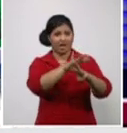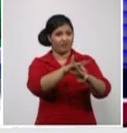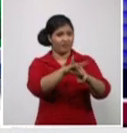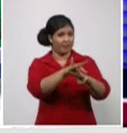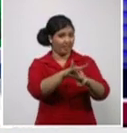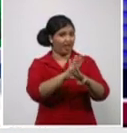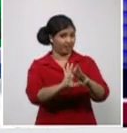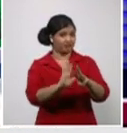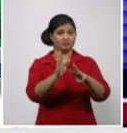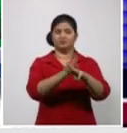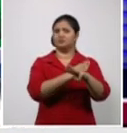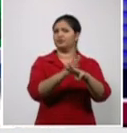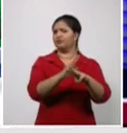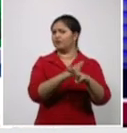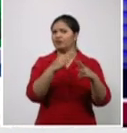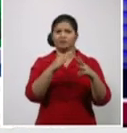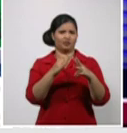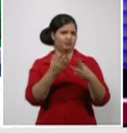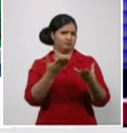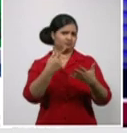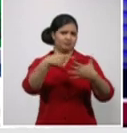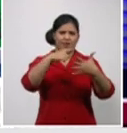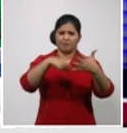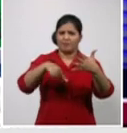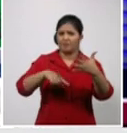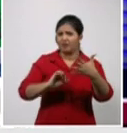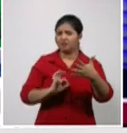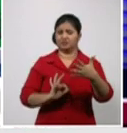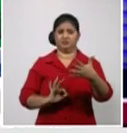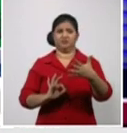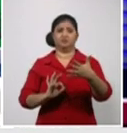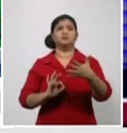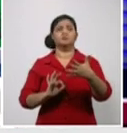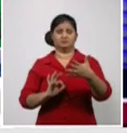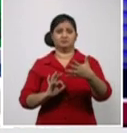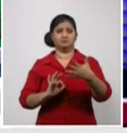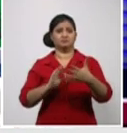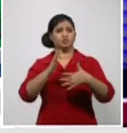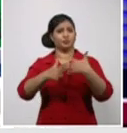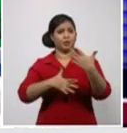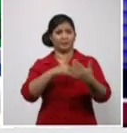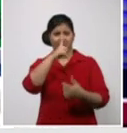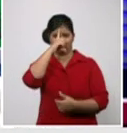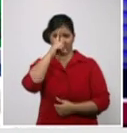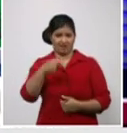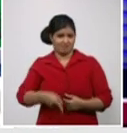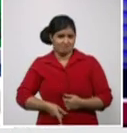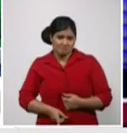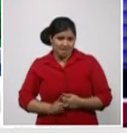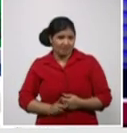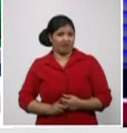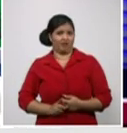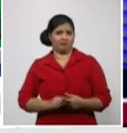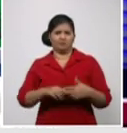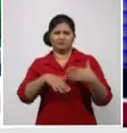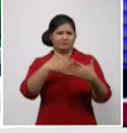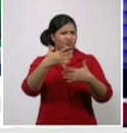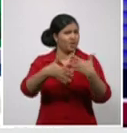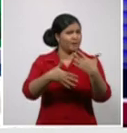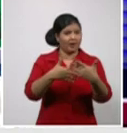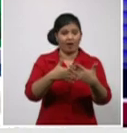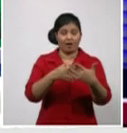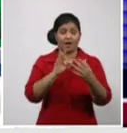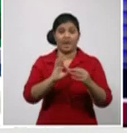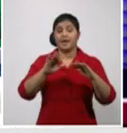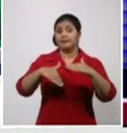personas, un adenocarcinoma de próstata en estadio terminal, que el 28 de enero